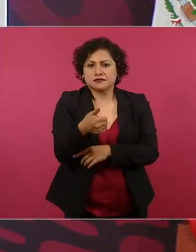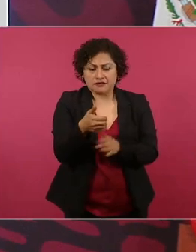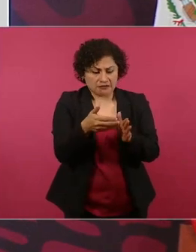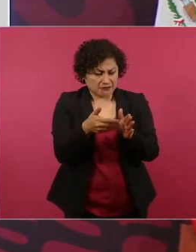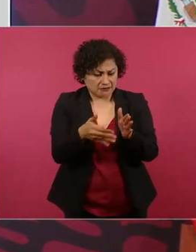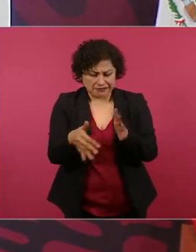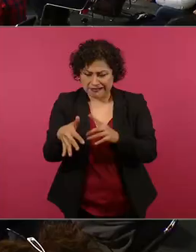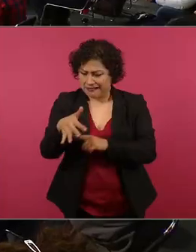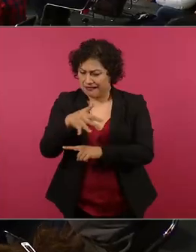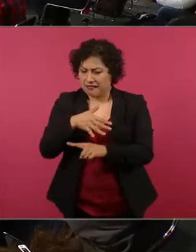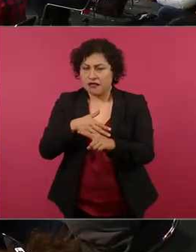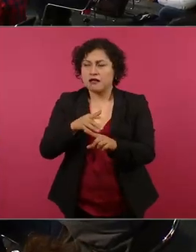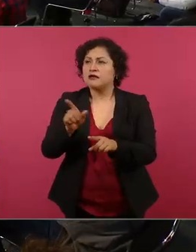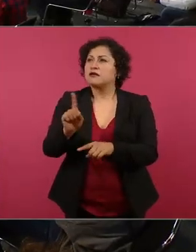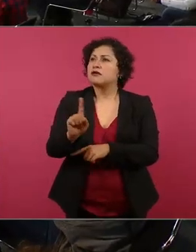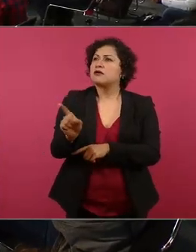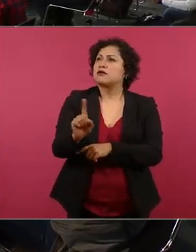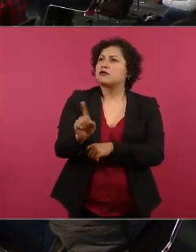no de